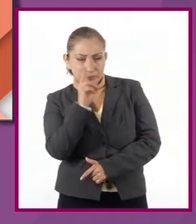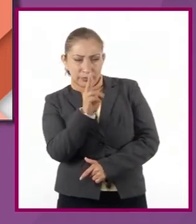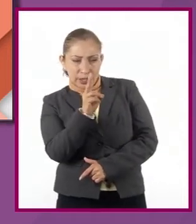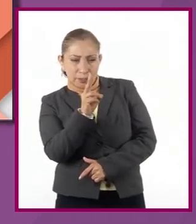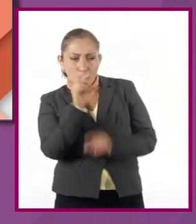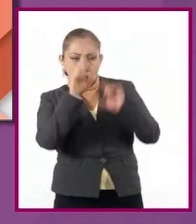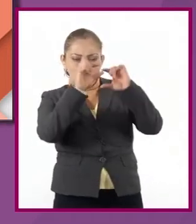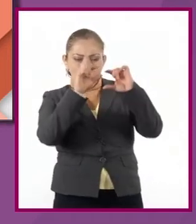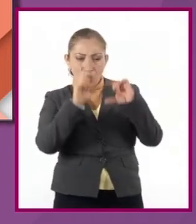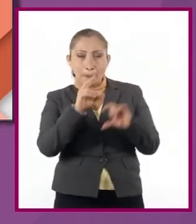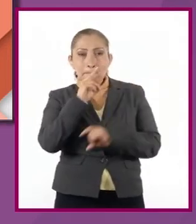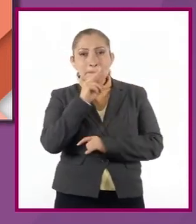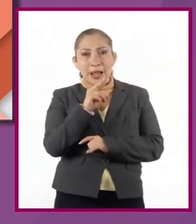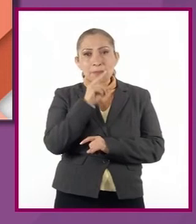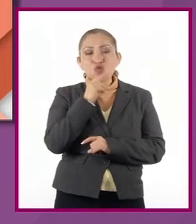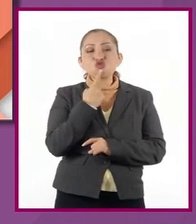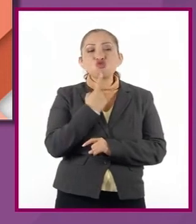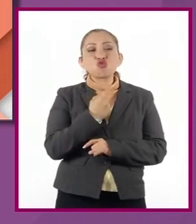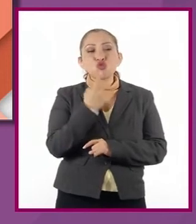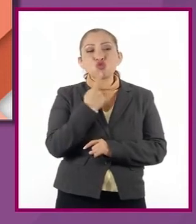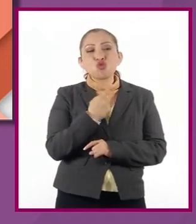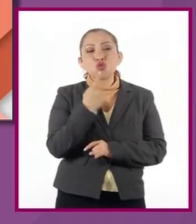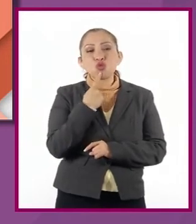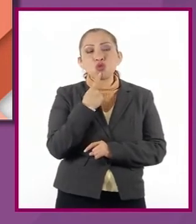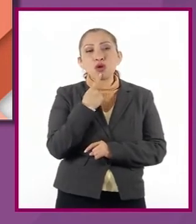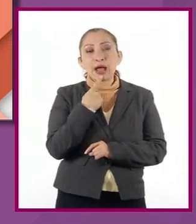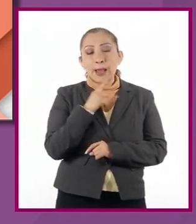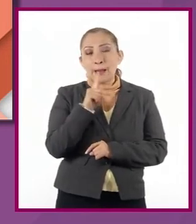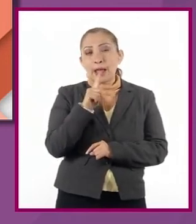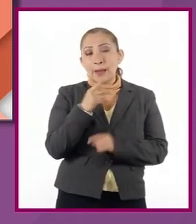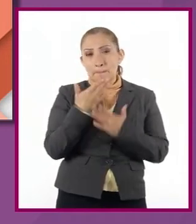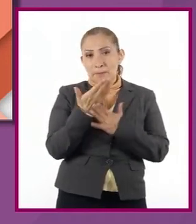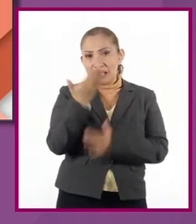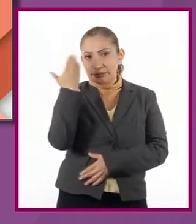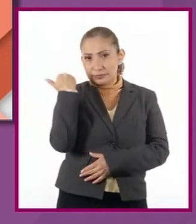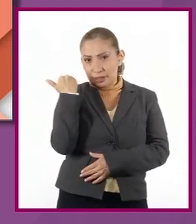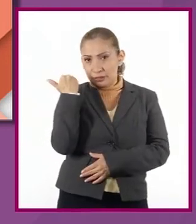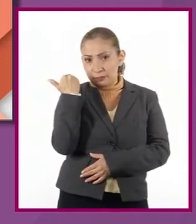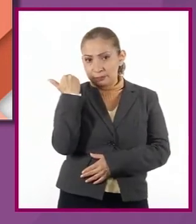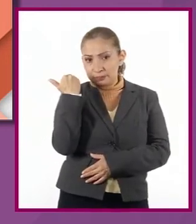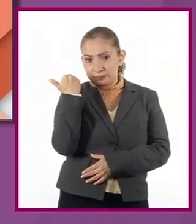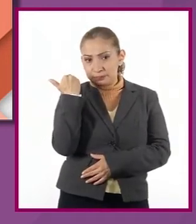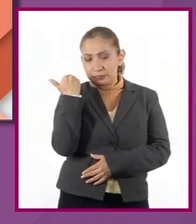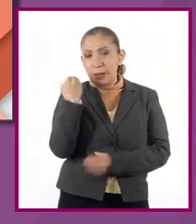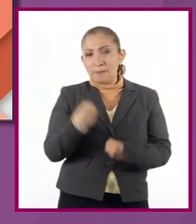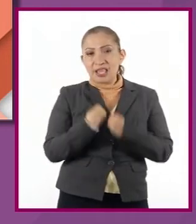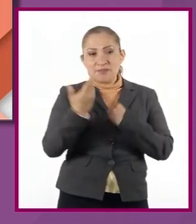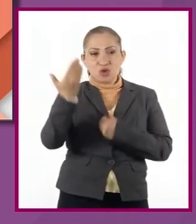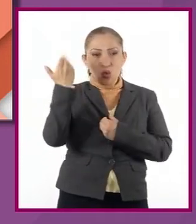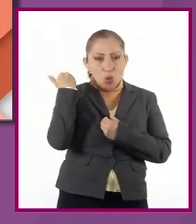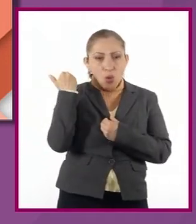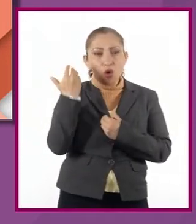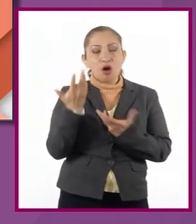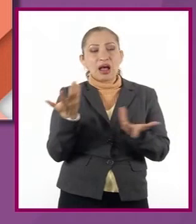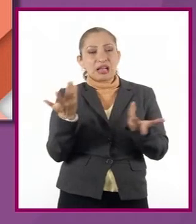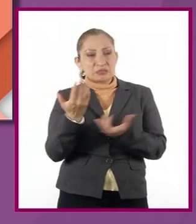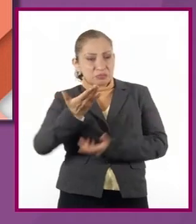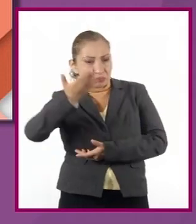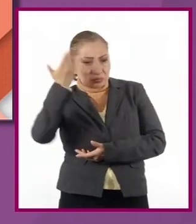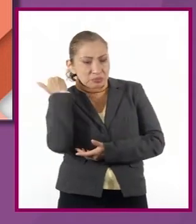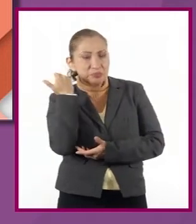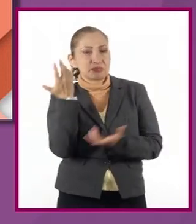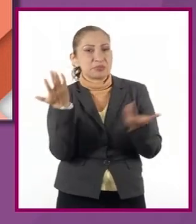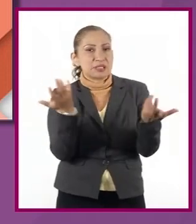Observemos que los verbos en rojo están en pretérito. ¿Por qué no intentan ustedes intercambiar?